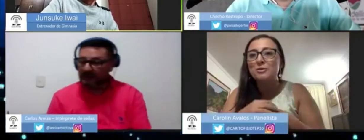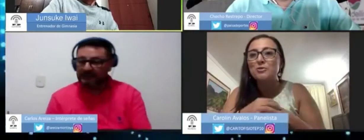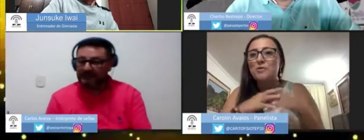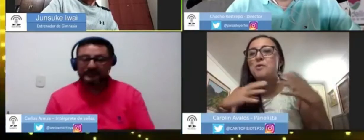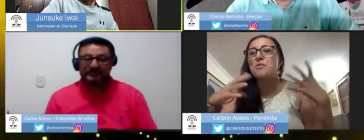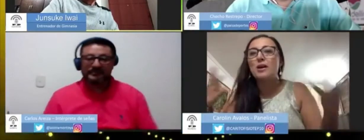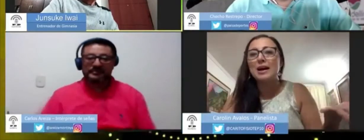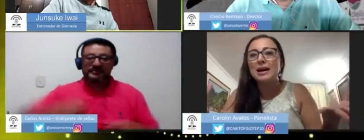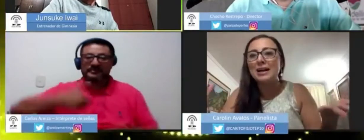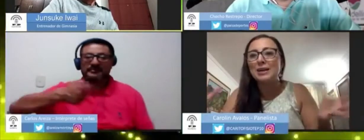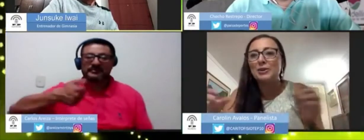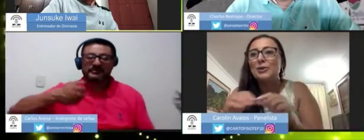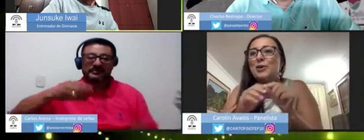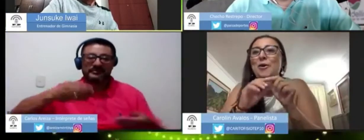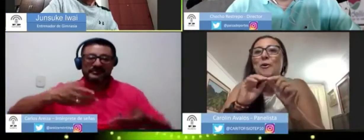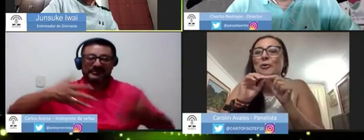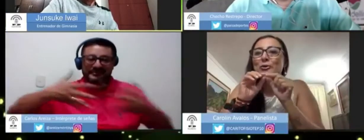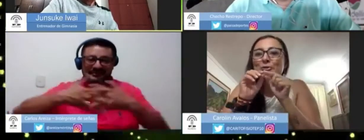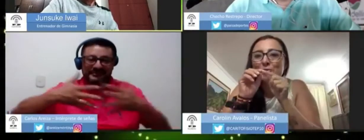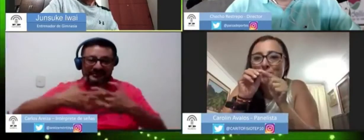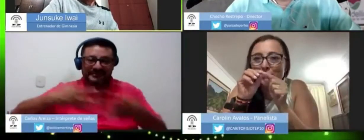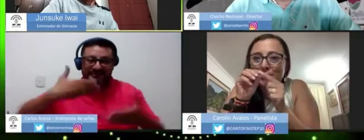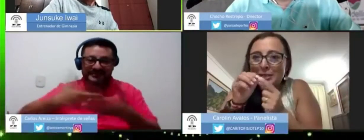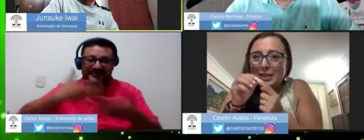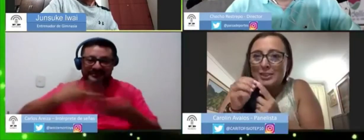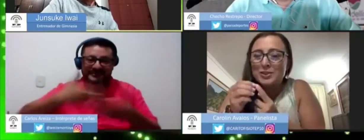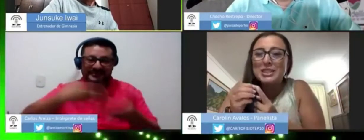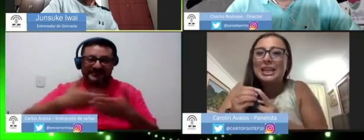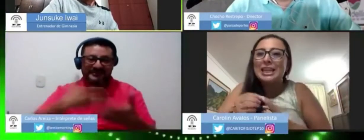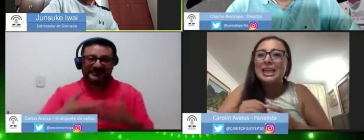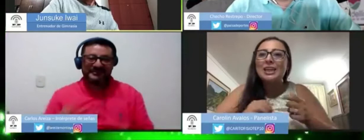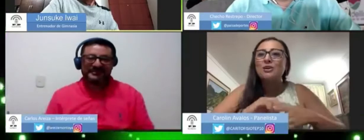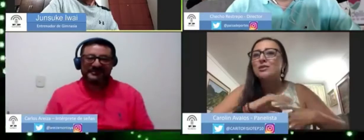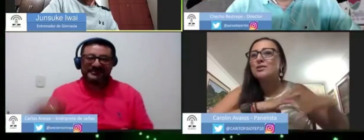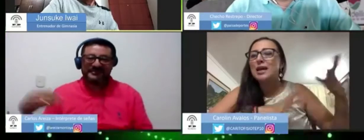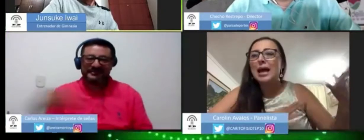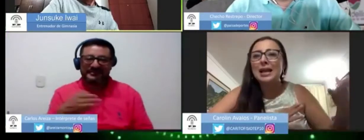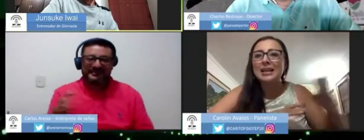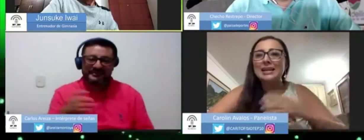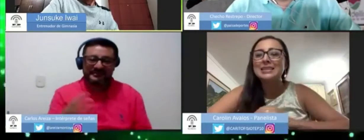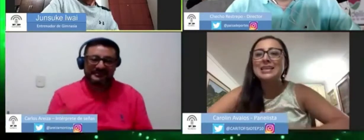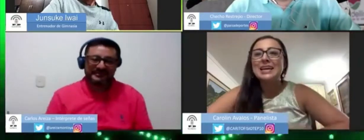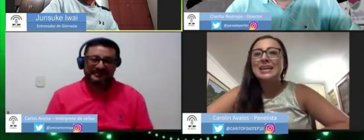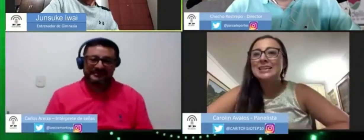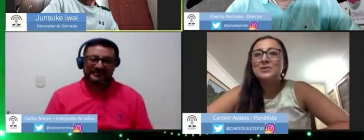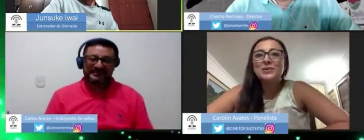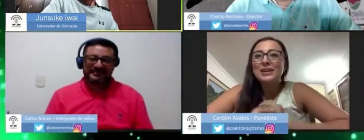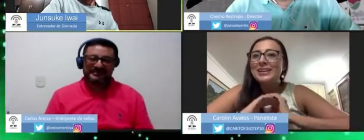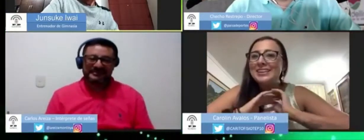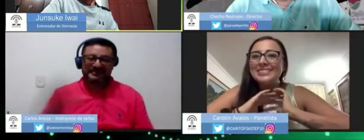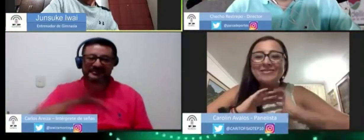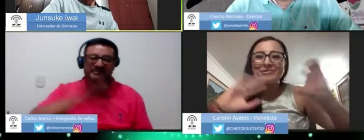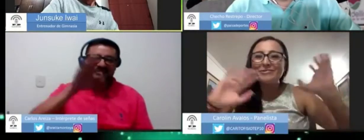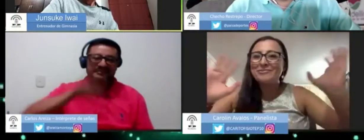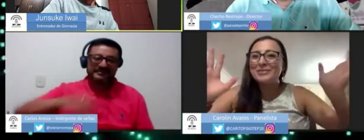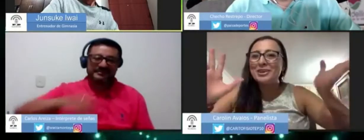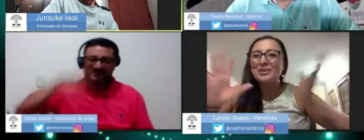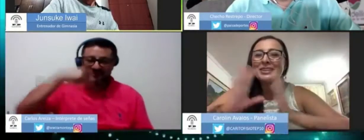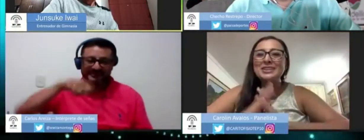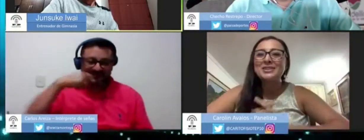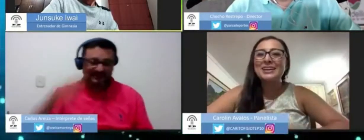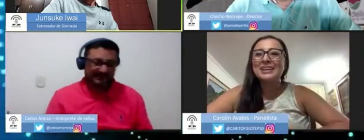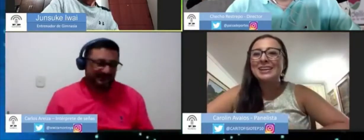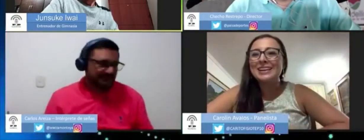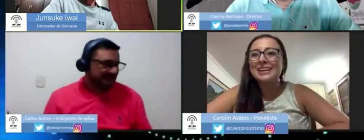arroz como mojado, unos pescaditos chiquiticos, algas. Eso era, mejor